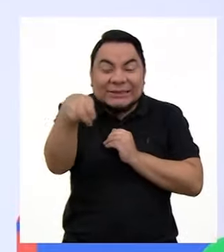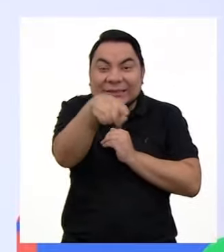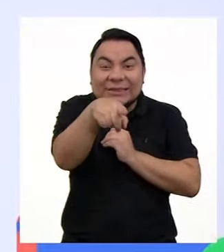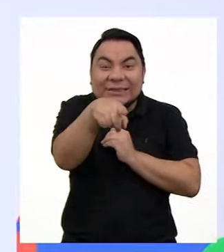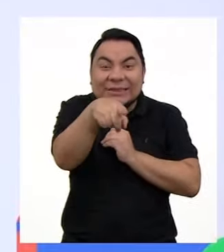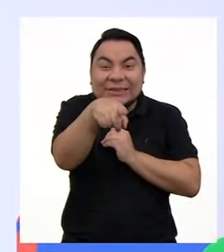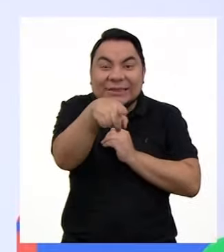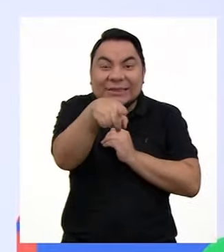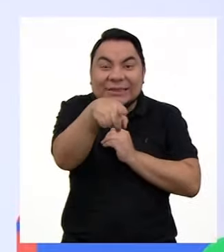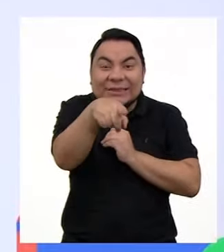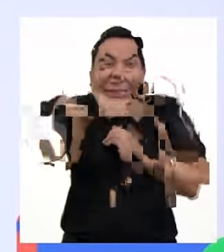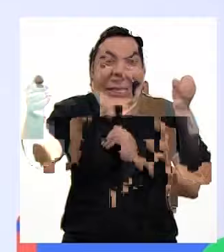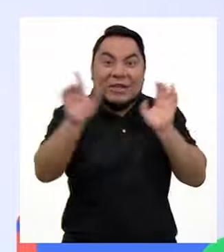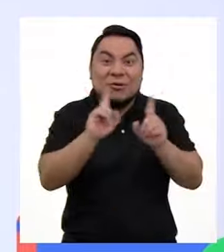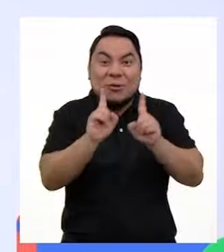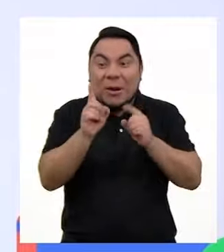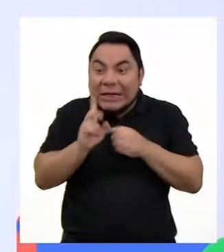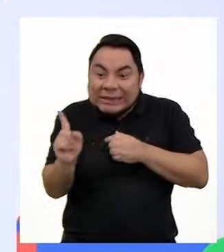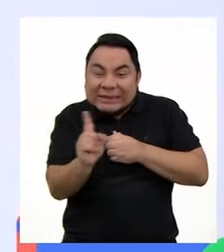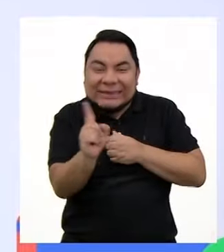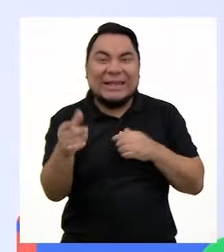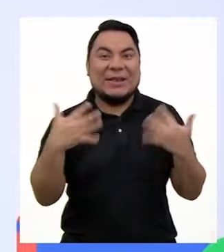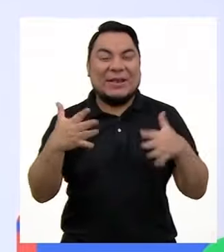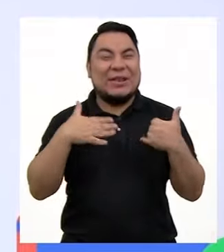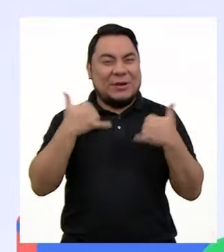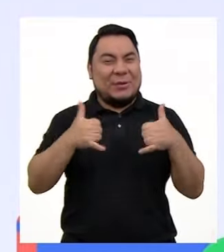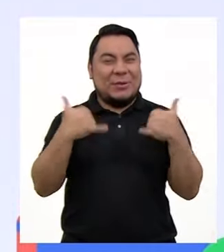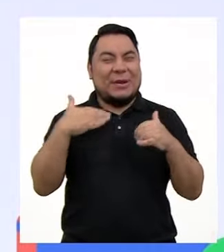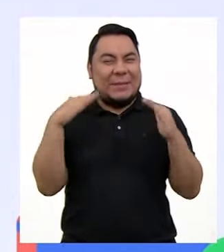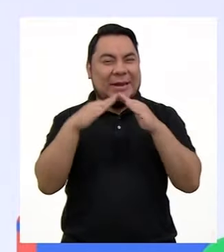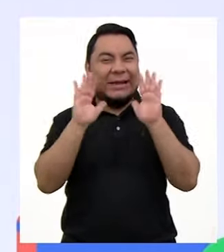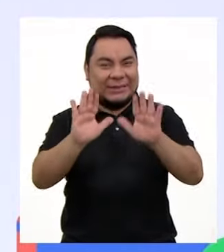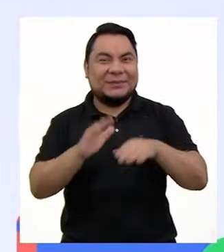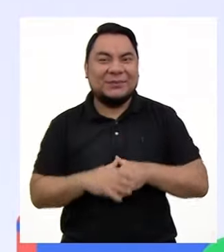tocar. No veo las horas de hacer la mía.